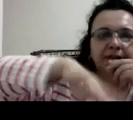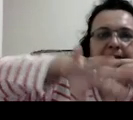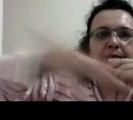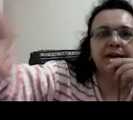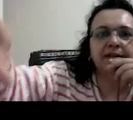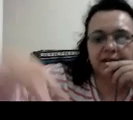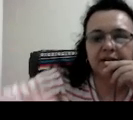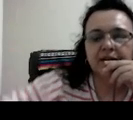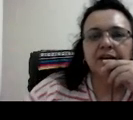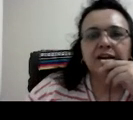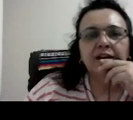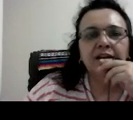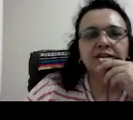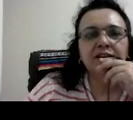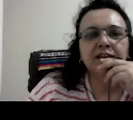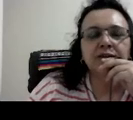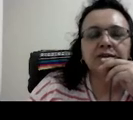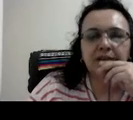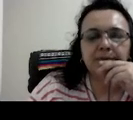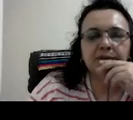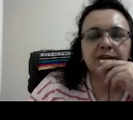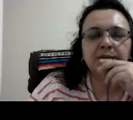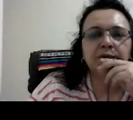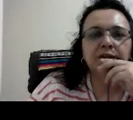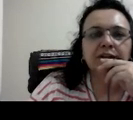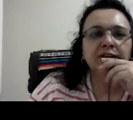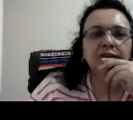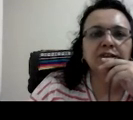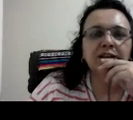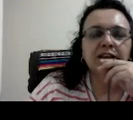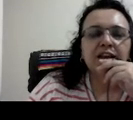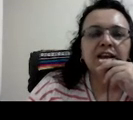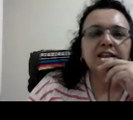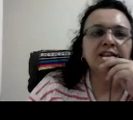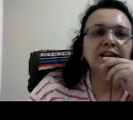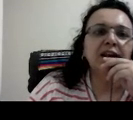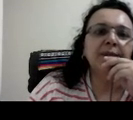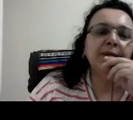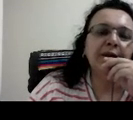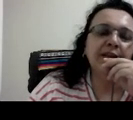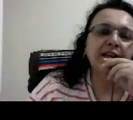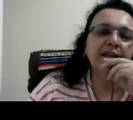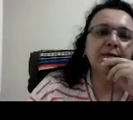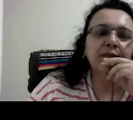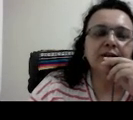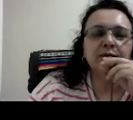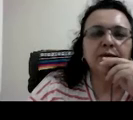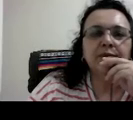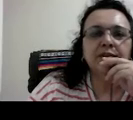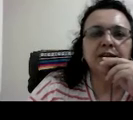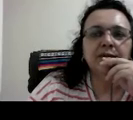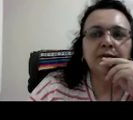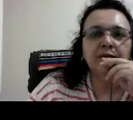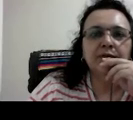Es fácil moverse. Entonces, eso sería positivo. Entonces, si el primero es negativo y el segundo